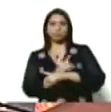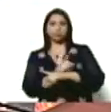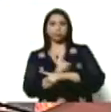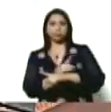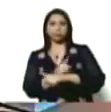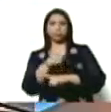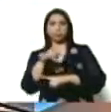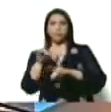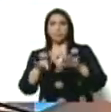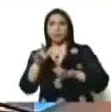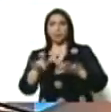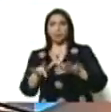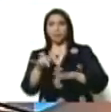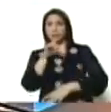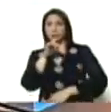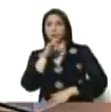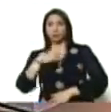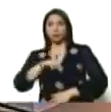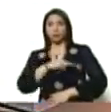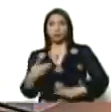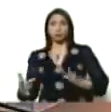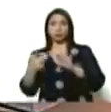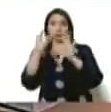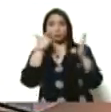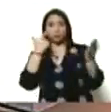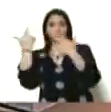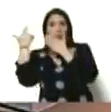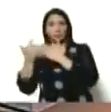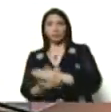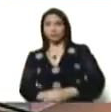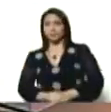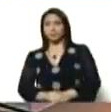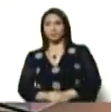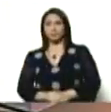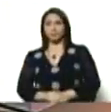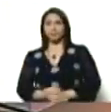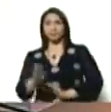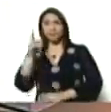esta página. Con esta información nosotros vamos a retornar nuevamente el contacto contigo a los estudios. Barry, adelante.